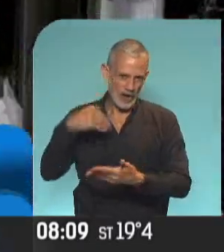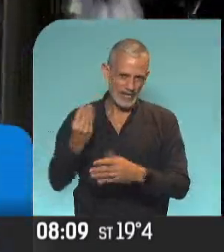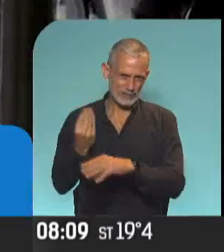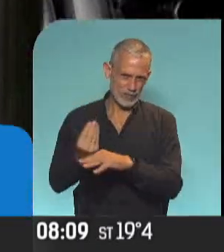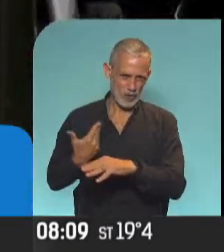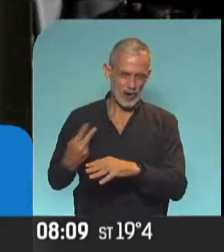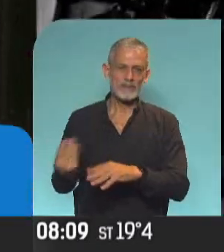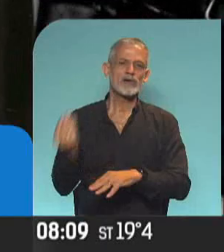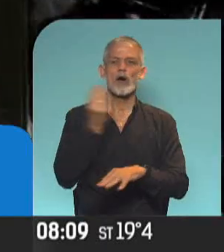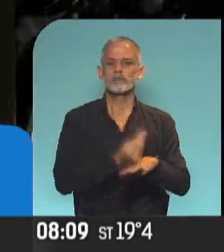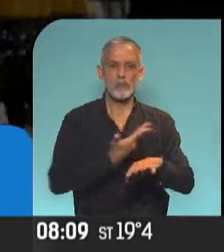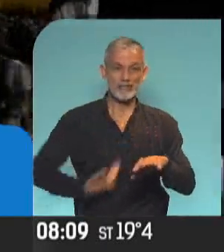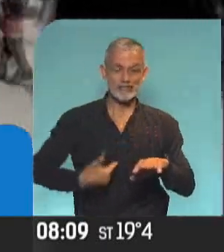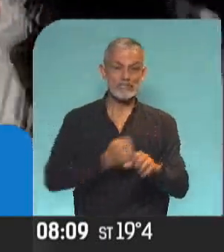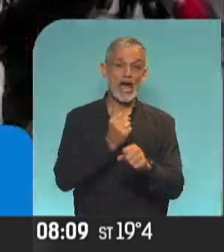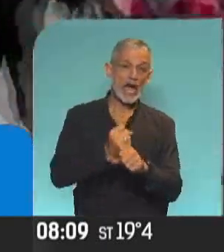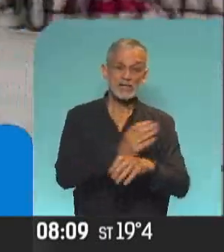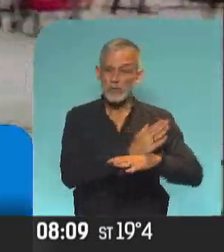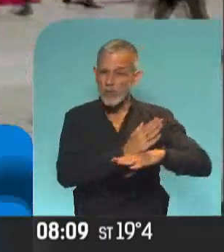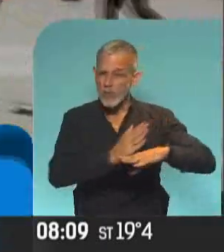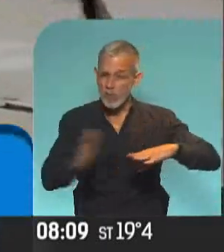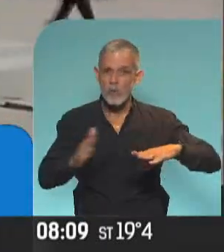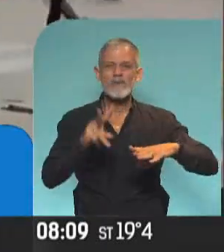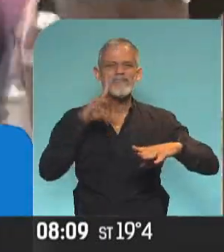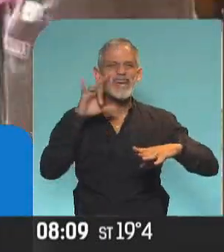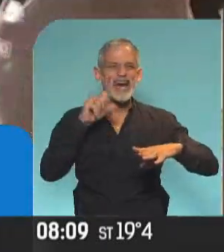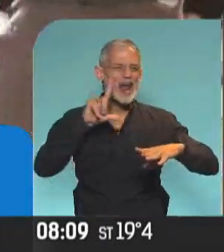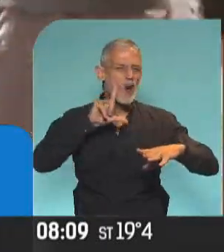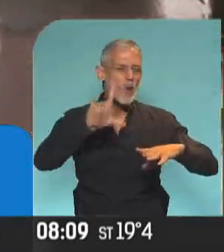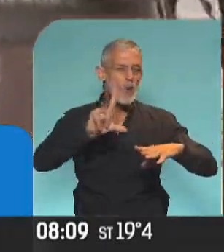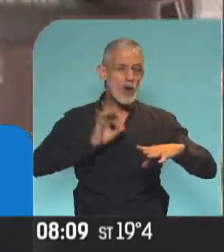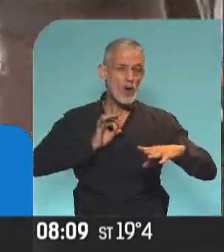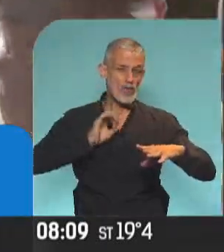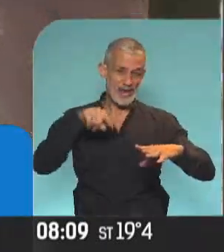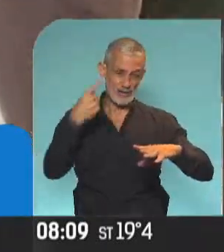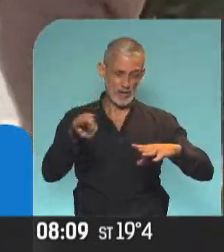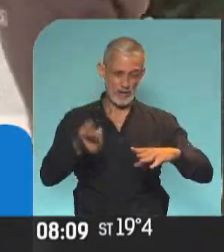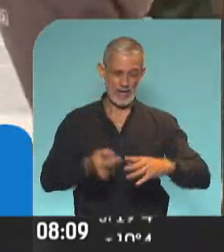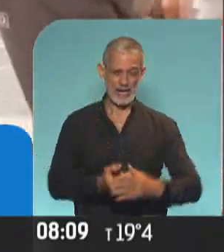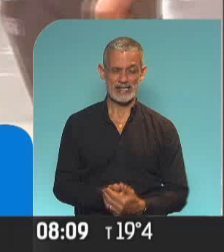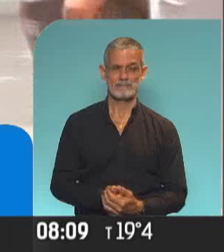la presidencia hasta que se cumpla el mandato de Vizcarra en julio del año que viene.